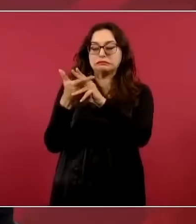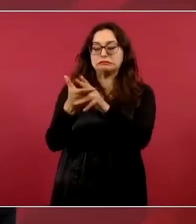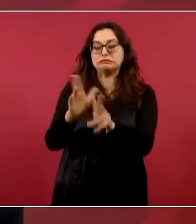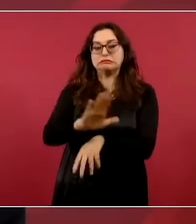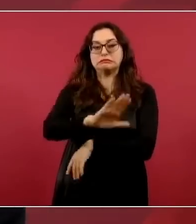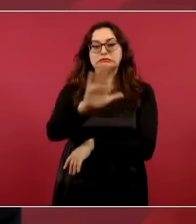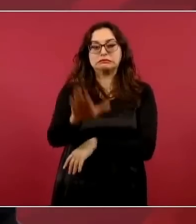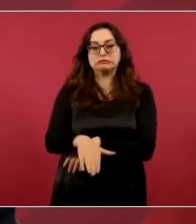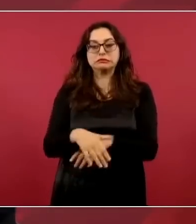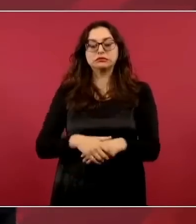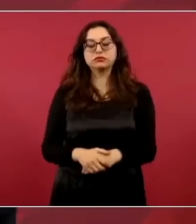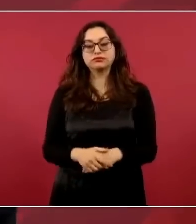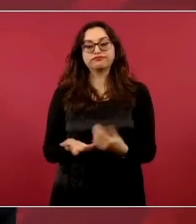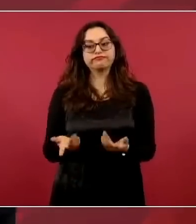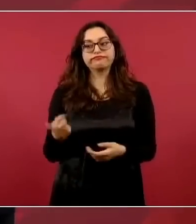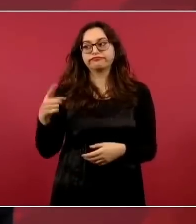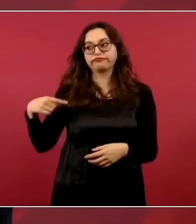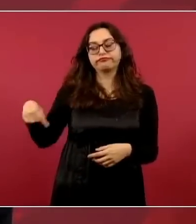son campañas